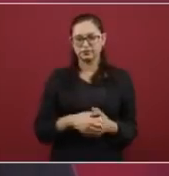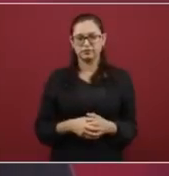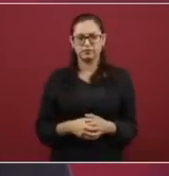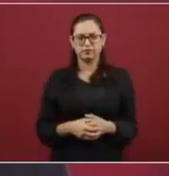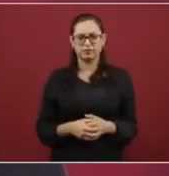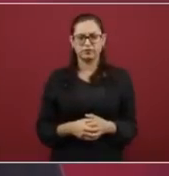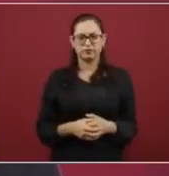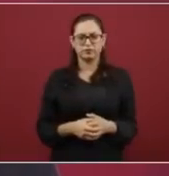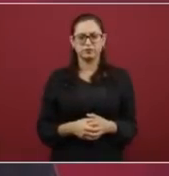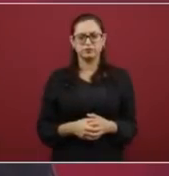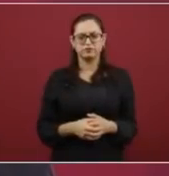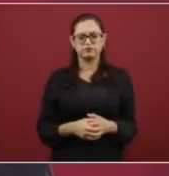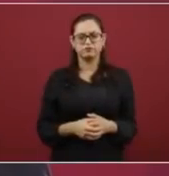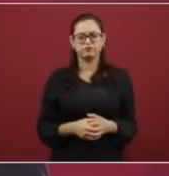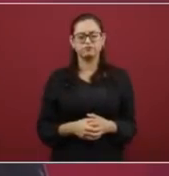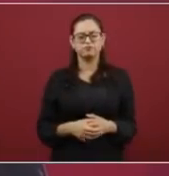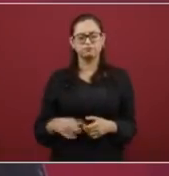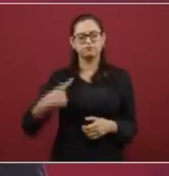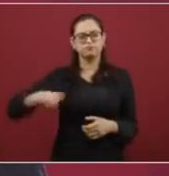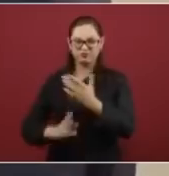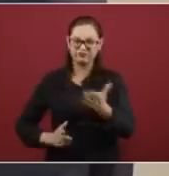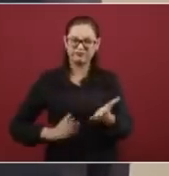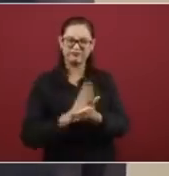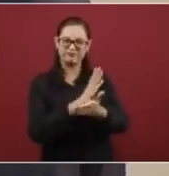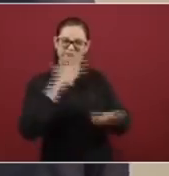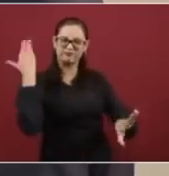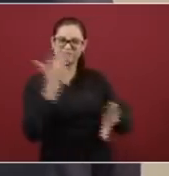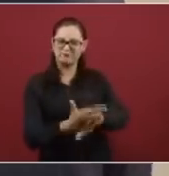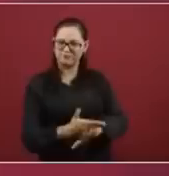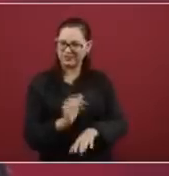nuestra memoria histórica.